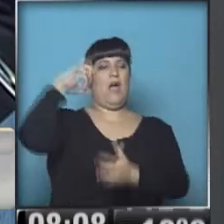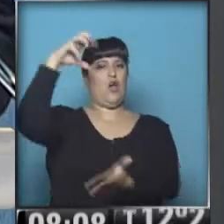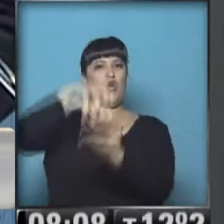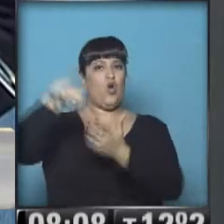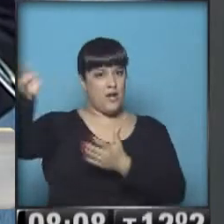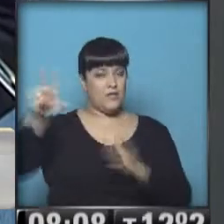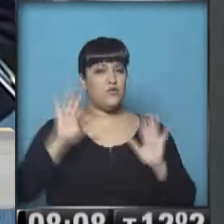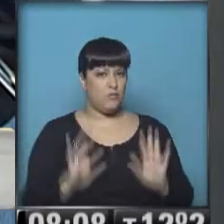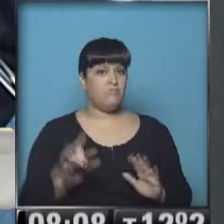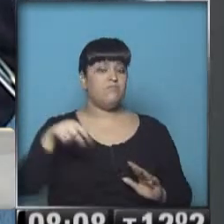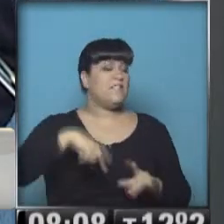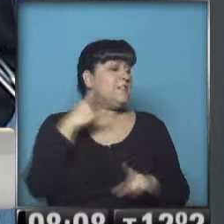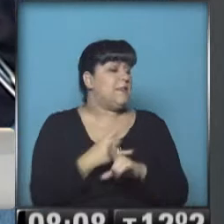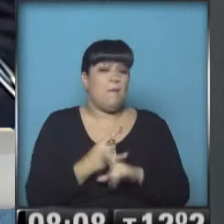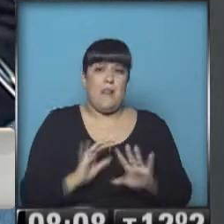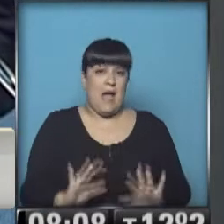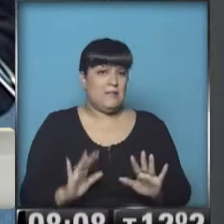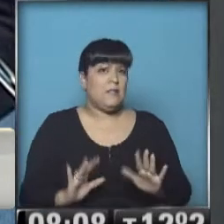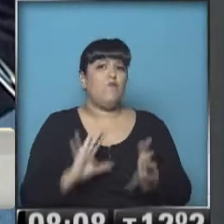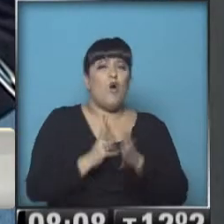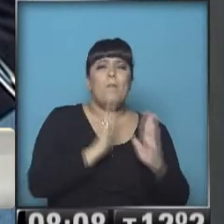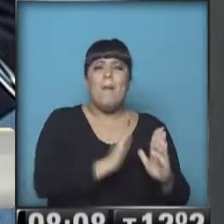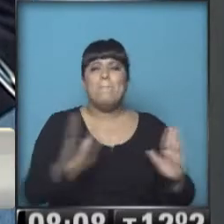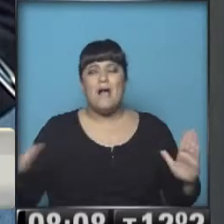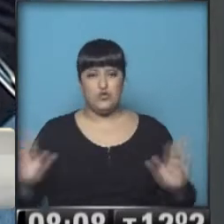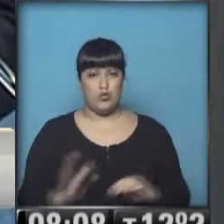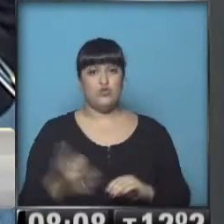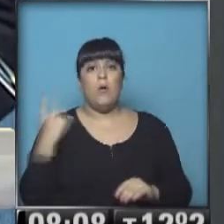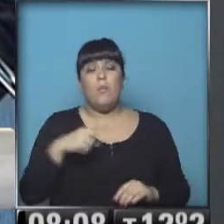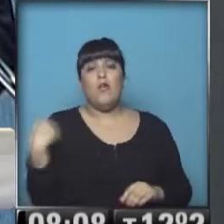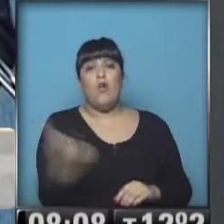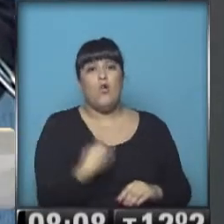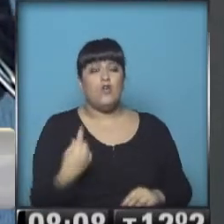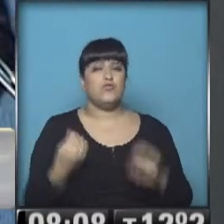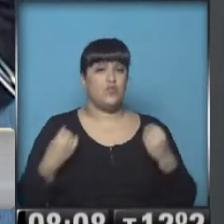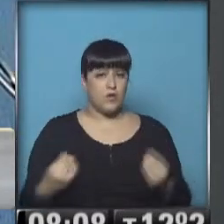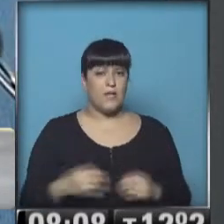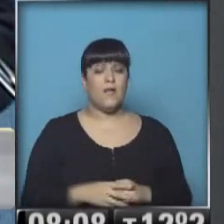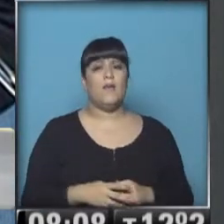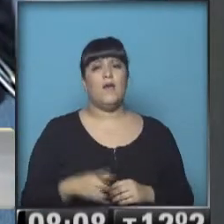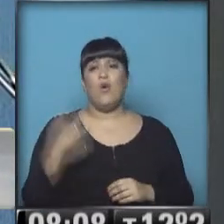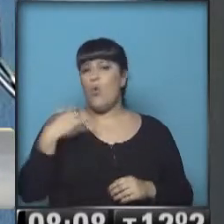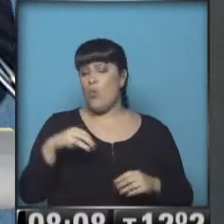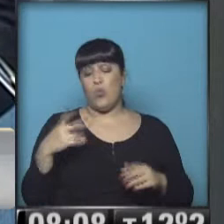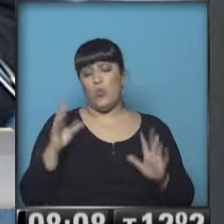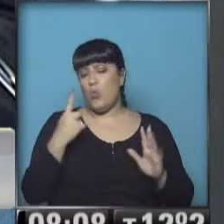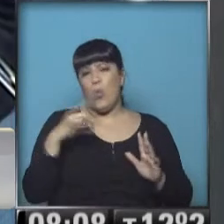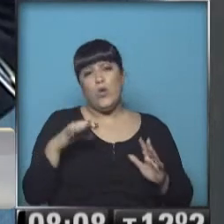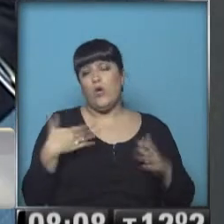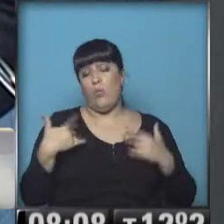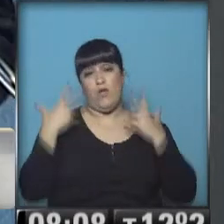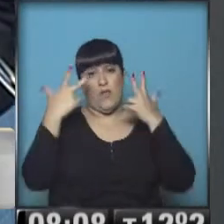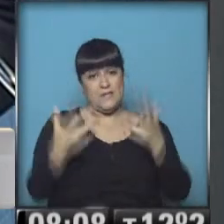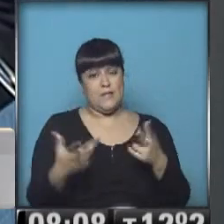regular y frecuentemente lo que nosotros es lo único que tengo para considerar respecto este tema y